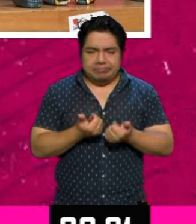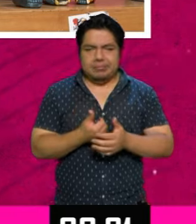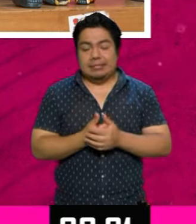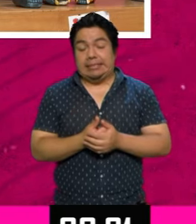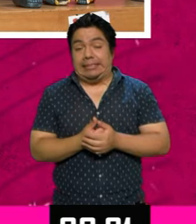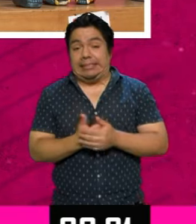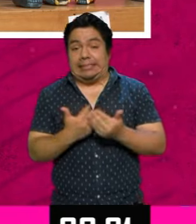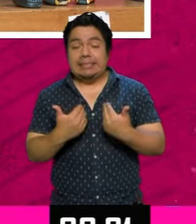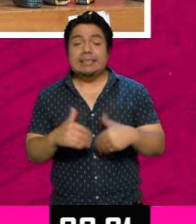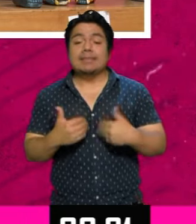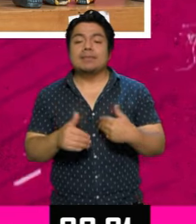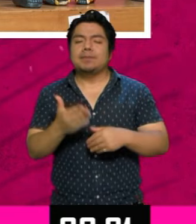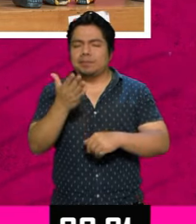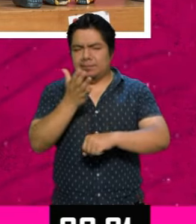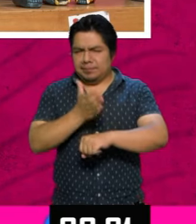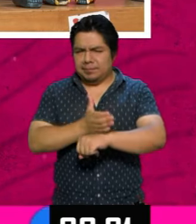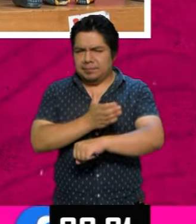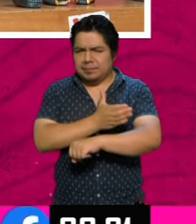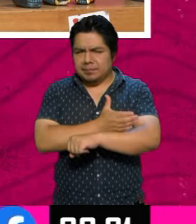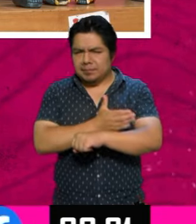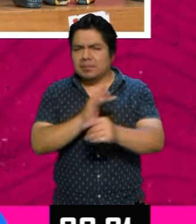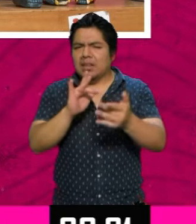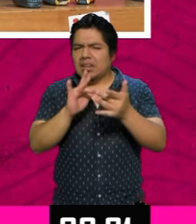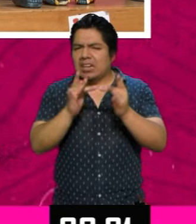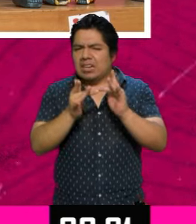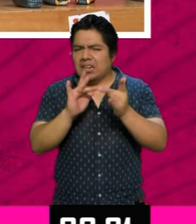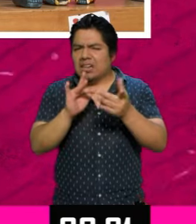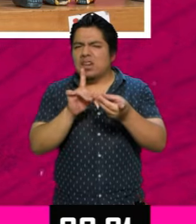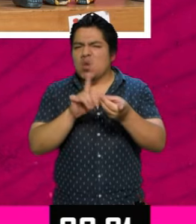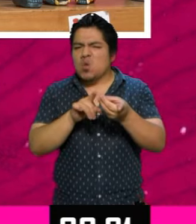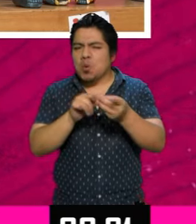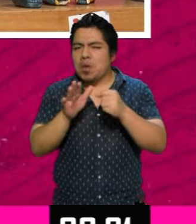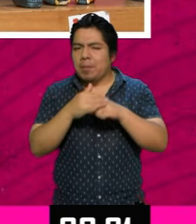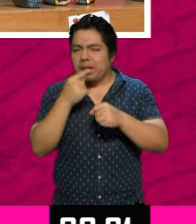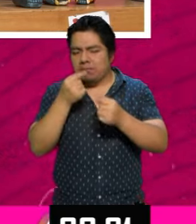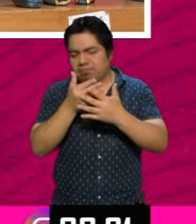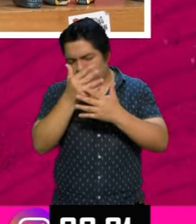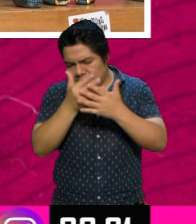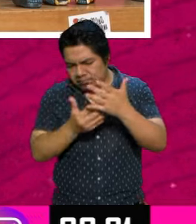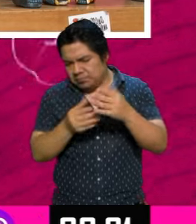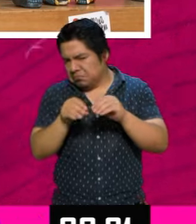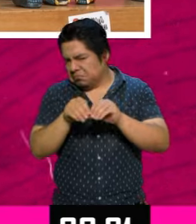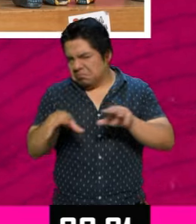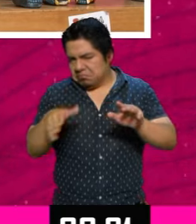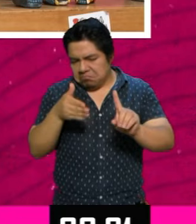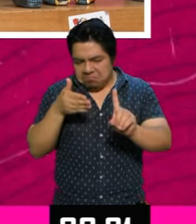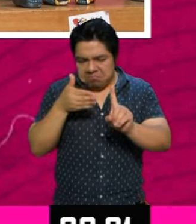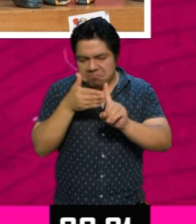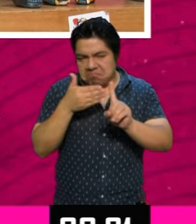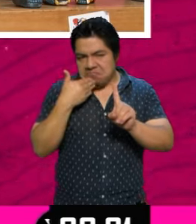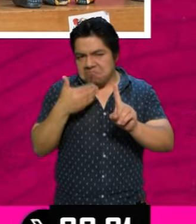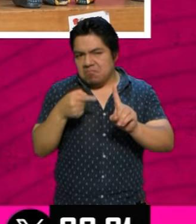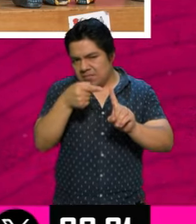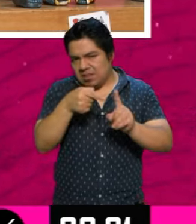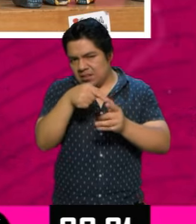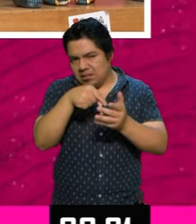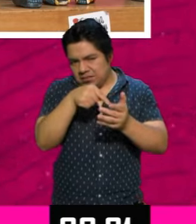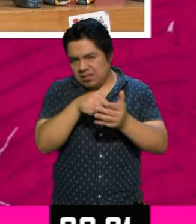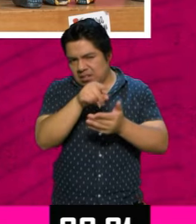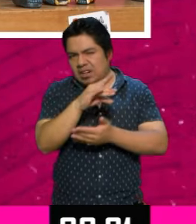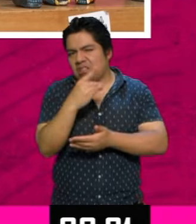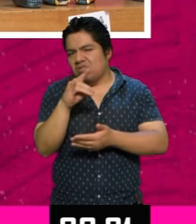Qué bárbaro. Compañero, ¿en qué redes te podemos seguir para tener información objetiva y del mero lugar,